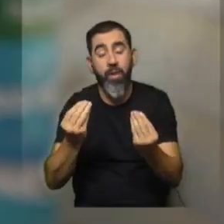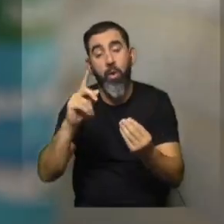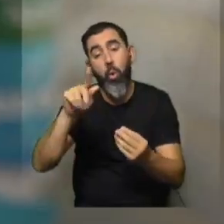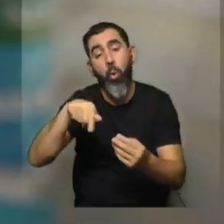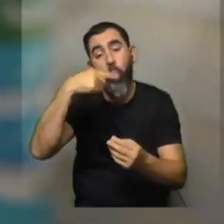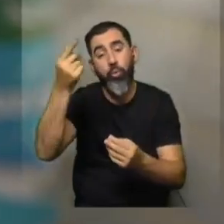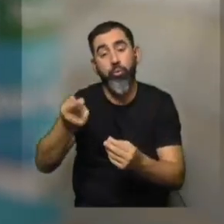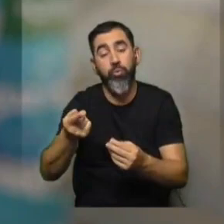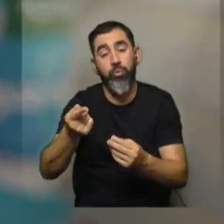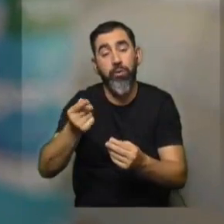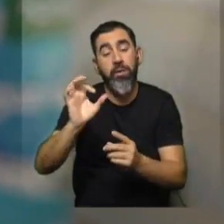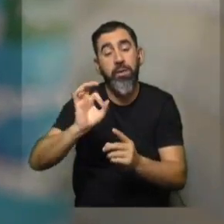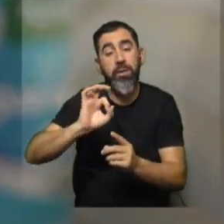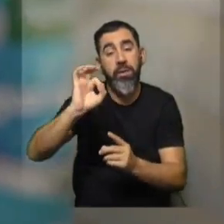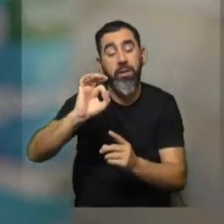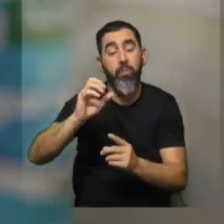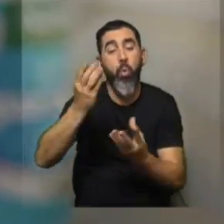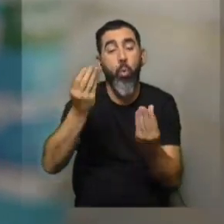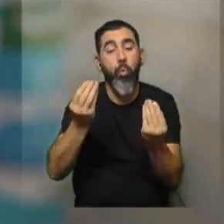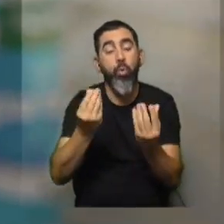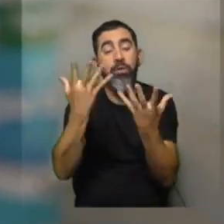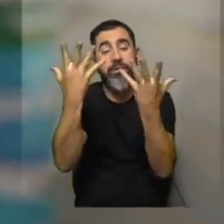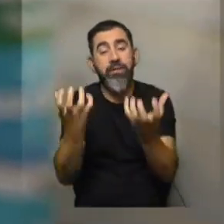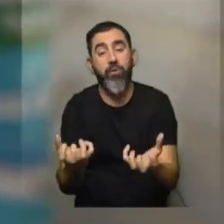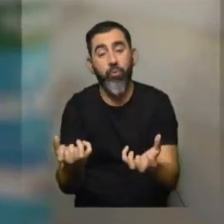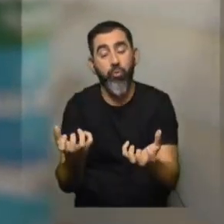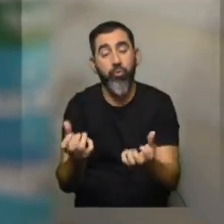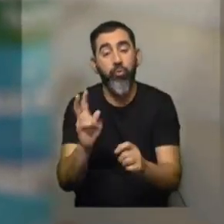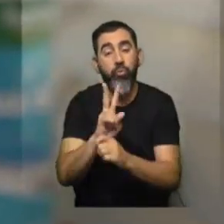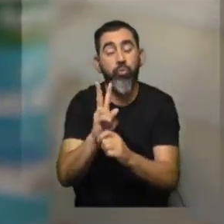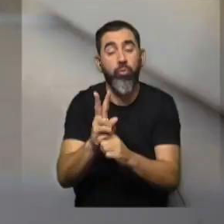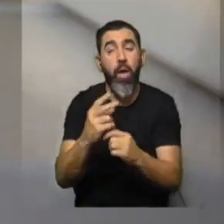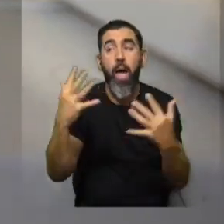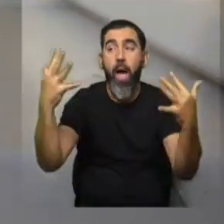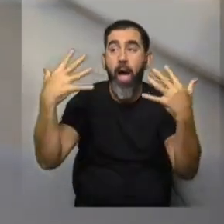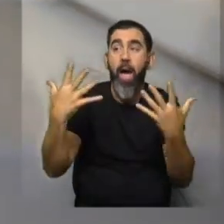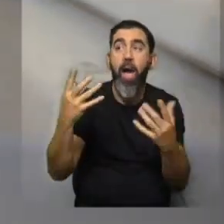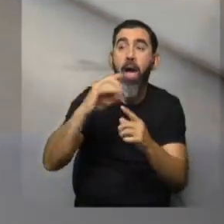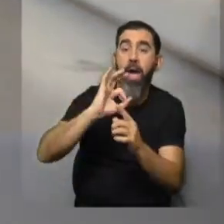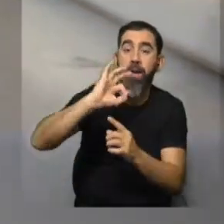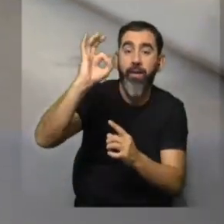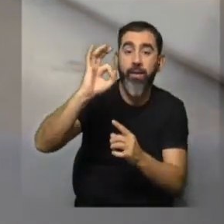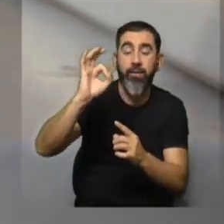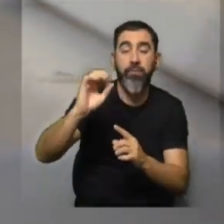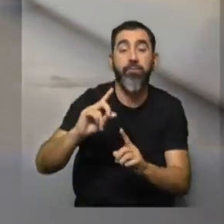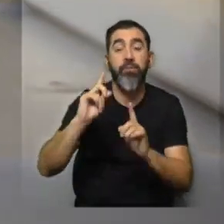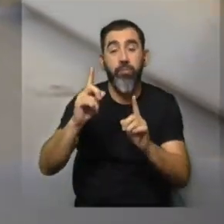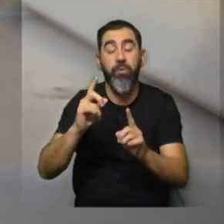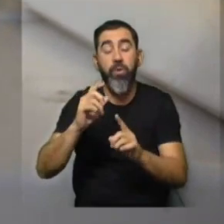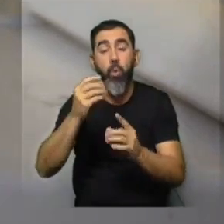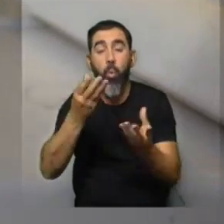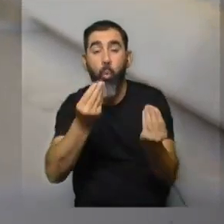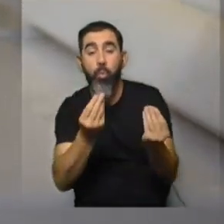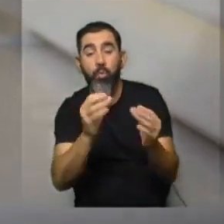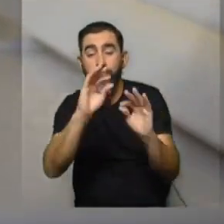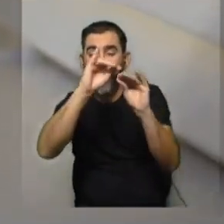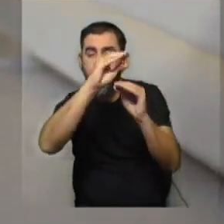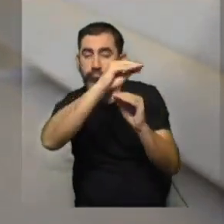tenemos un termómetro de bulbo húmedo y de bulbo seco, que miden la temperatura del aire, y con la temperatura del bulbo húmedo se